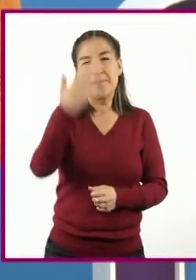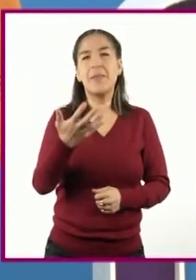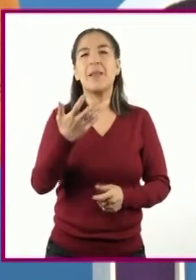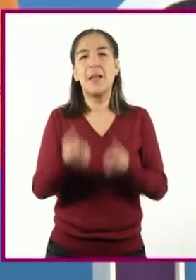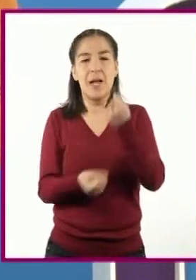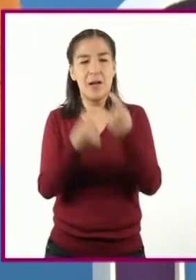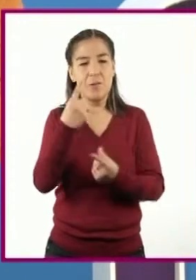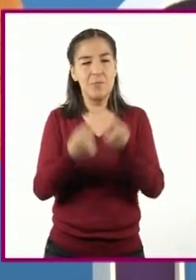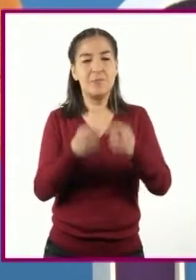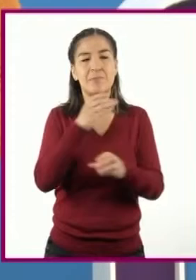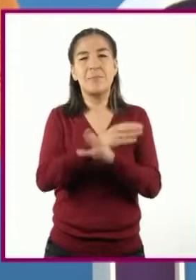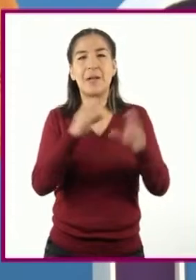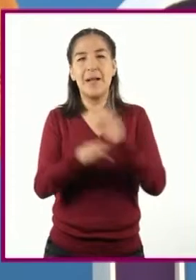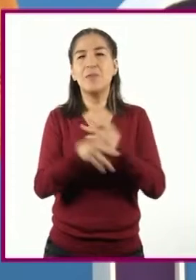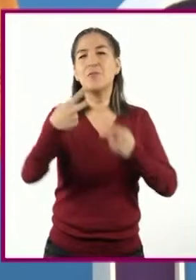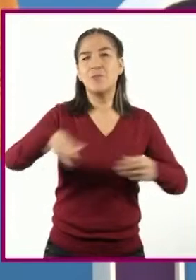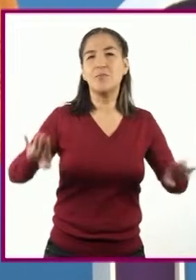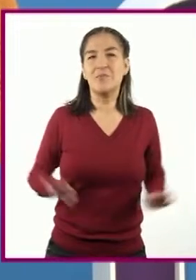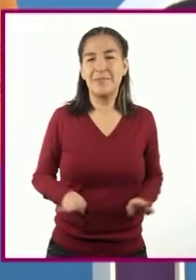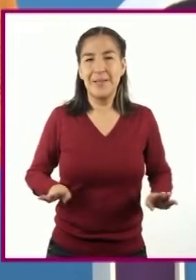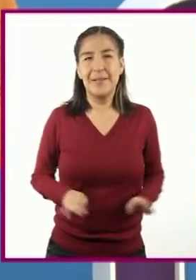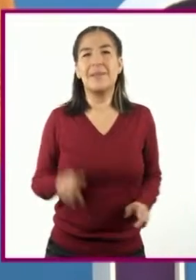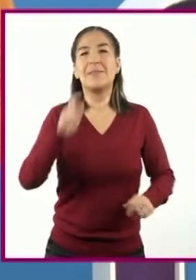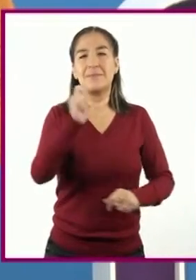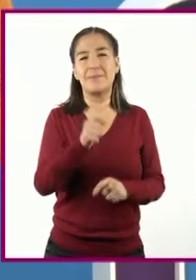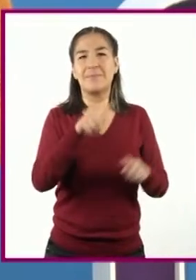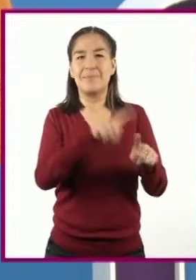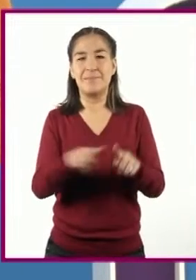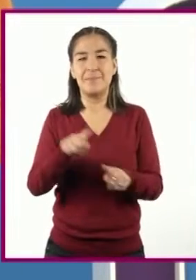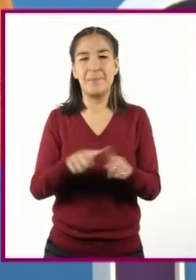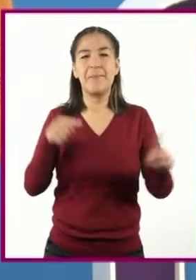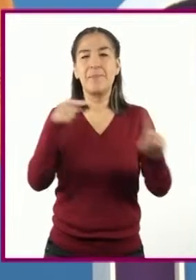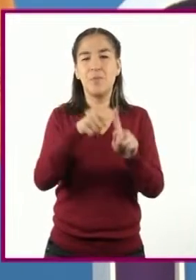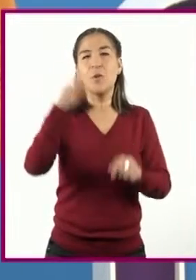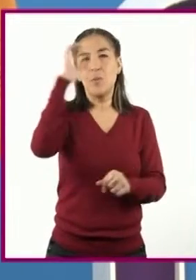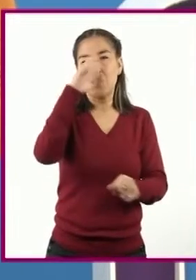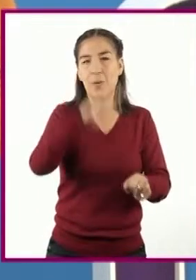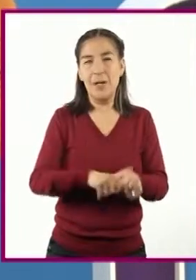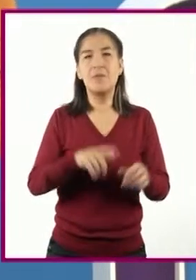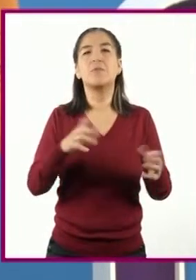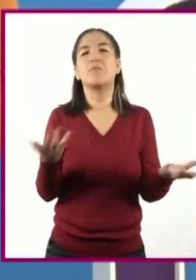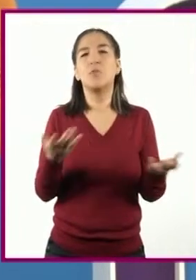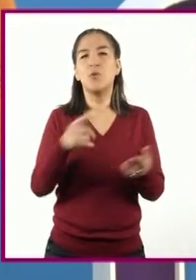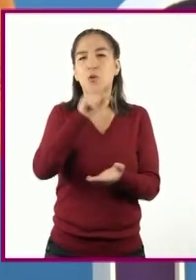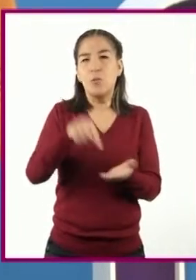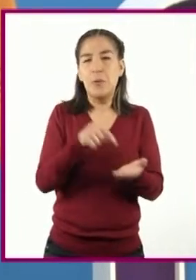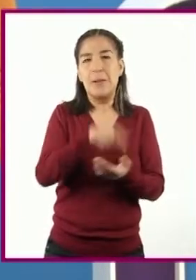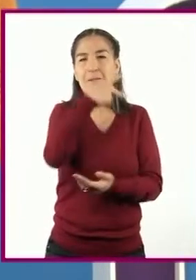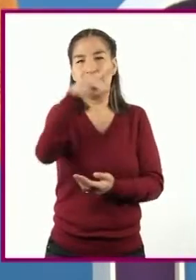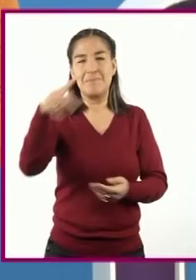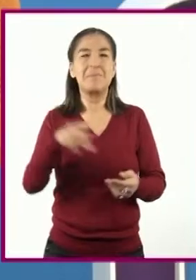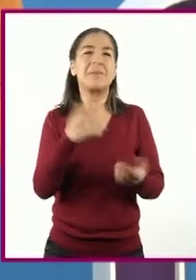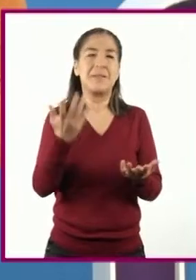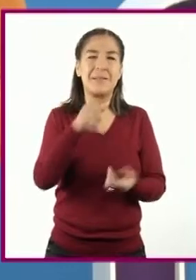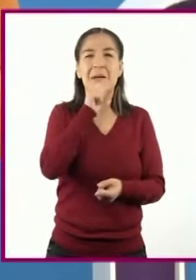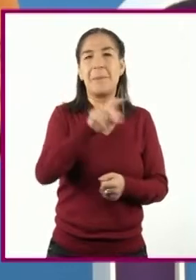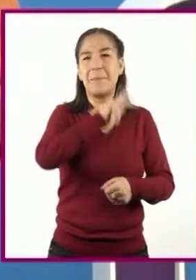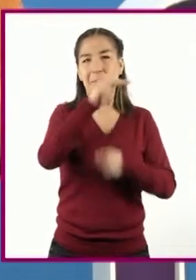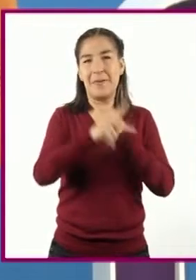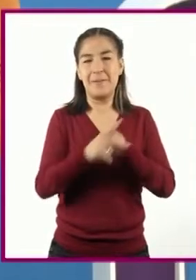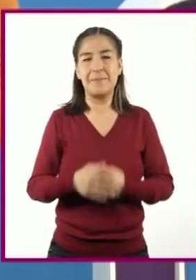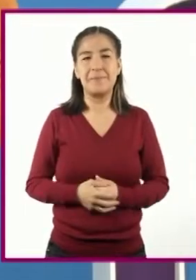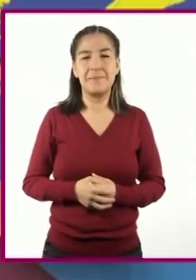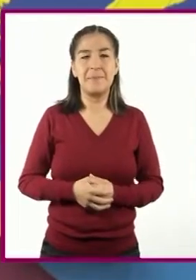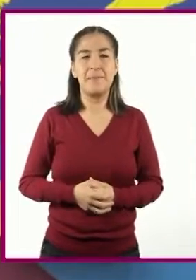algunos elementos característicos de ciertas manifestaciones culturales locales de nuestro país. ¿Qué